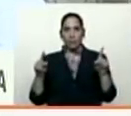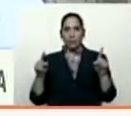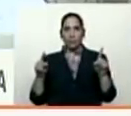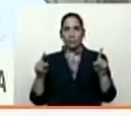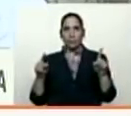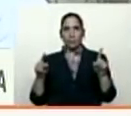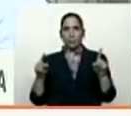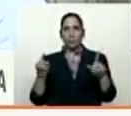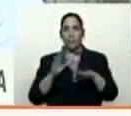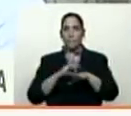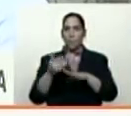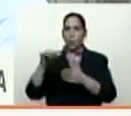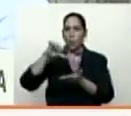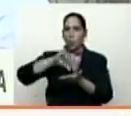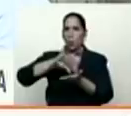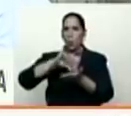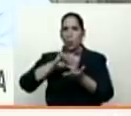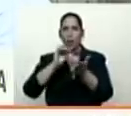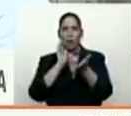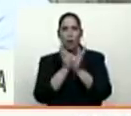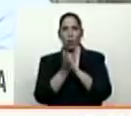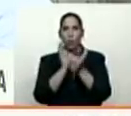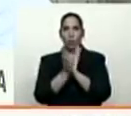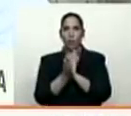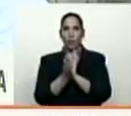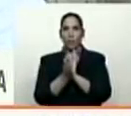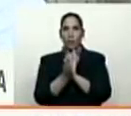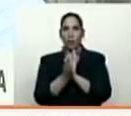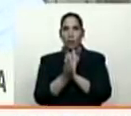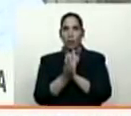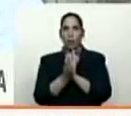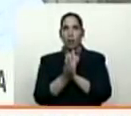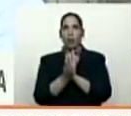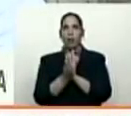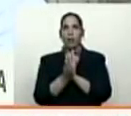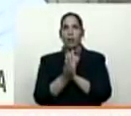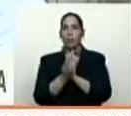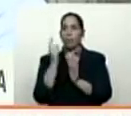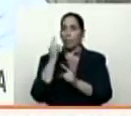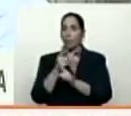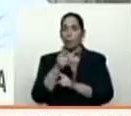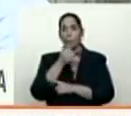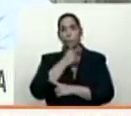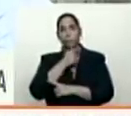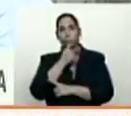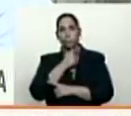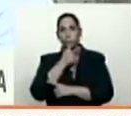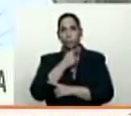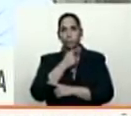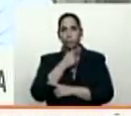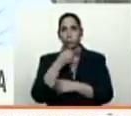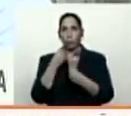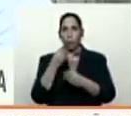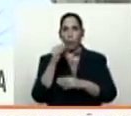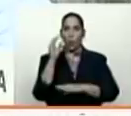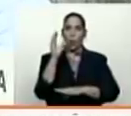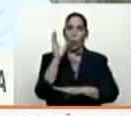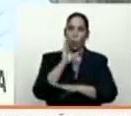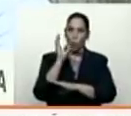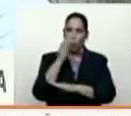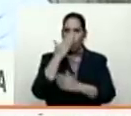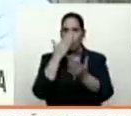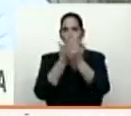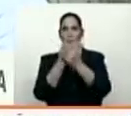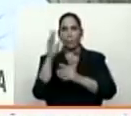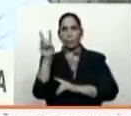porque la ubicación geográfica nos obliga a tolerarnos Como vecinos, compartimos más de